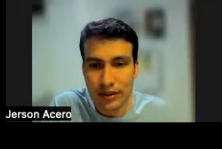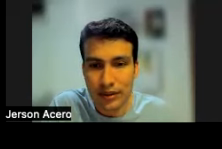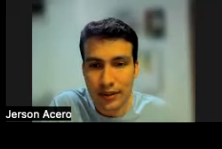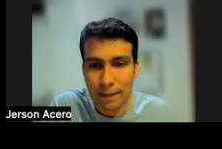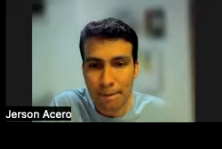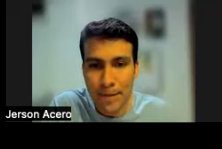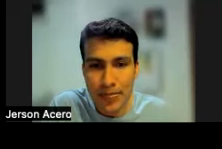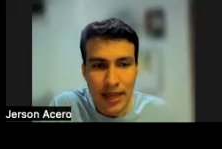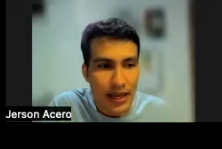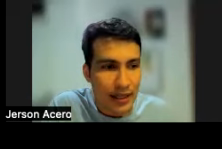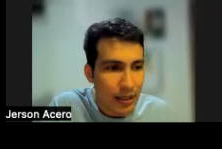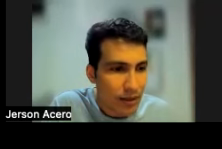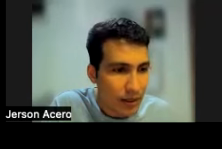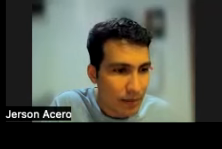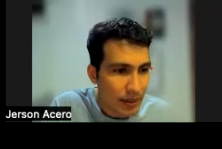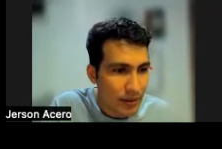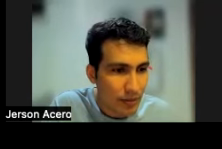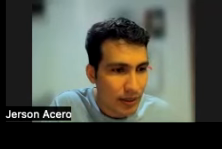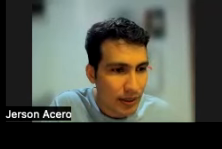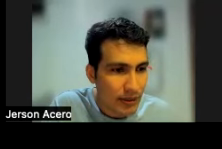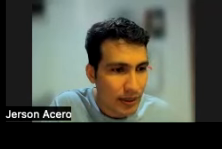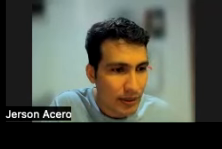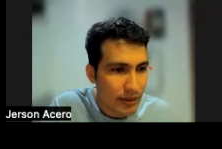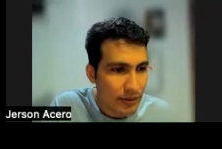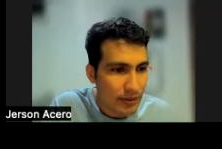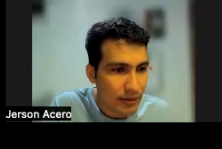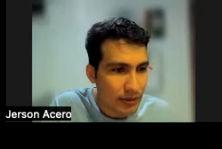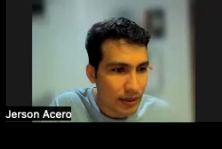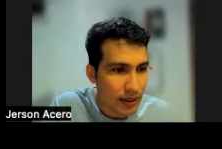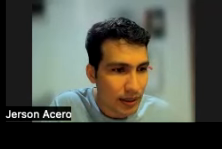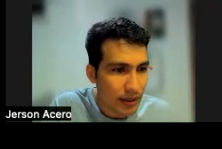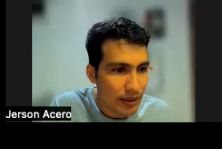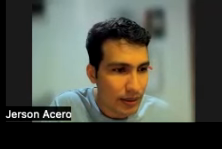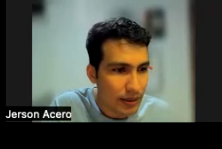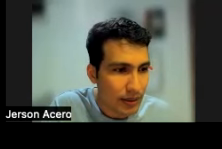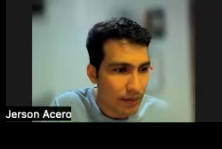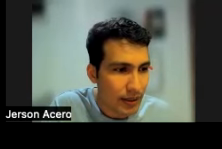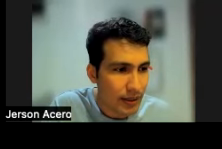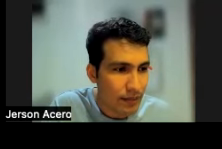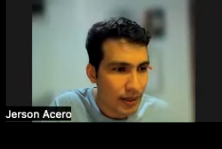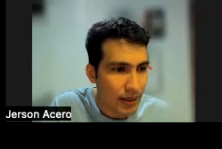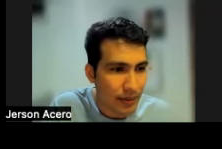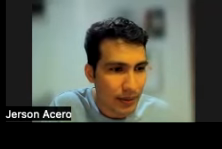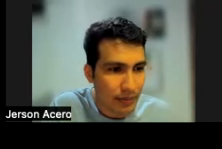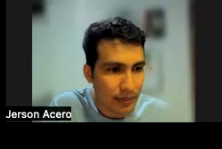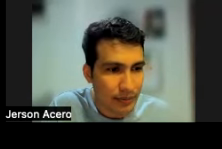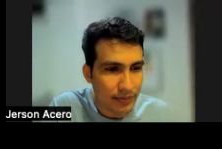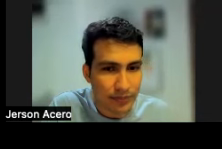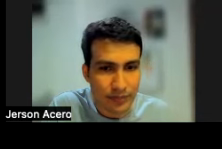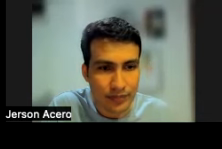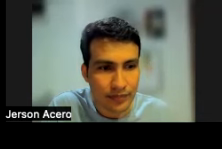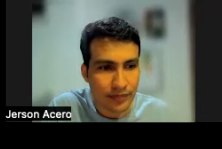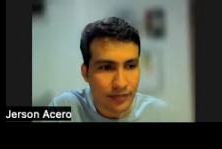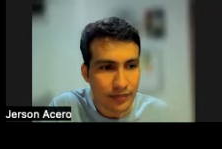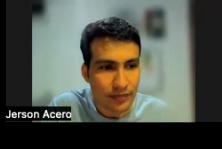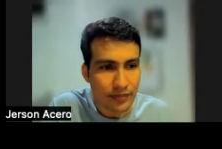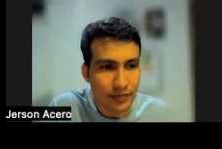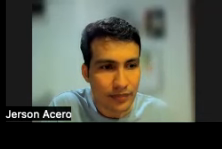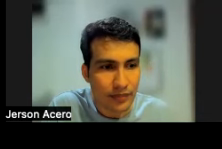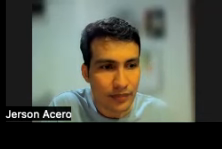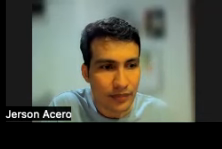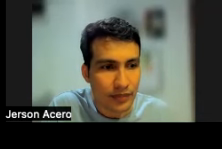¿no? Aquí hay una que me parece muy interesante, que ya viene inmediatamente. The vast